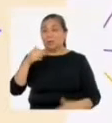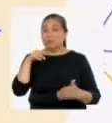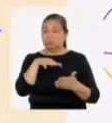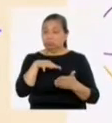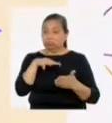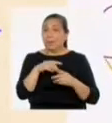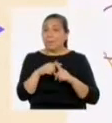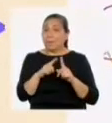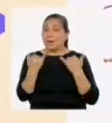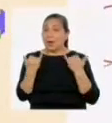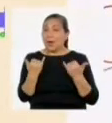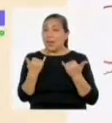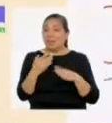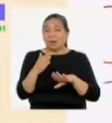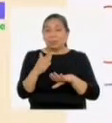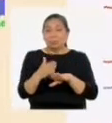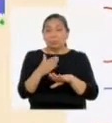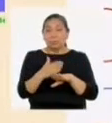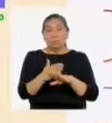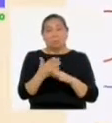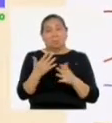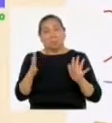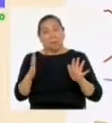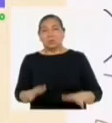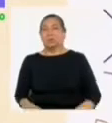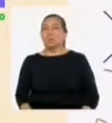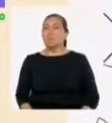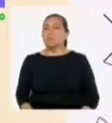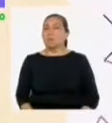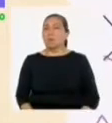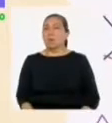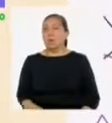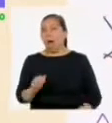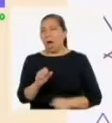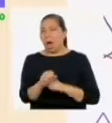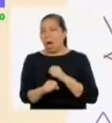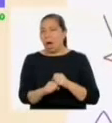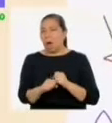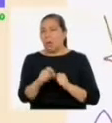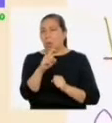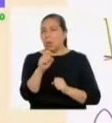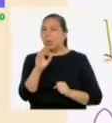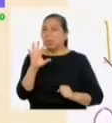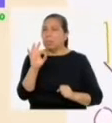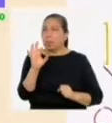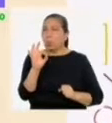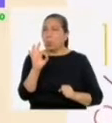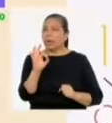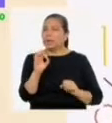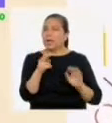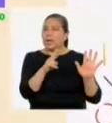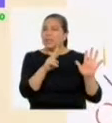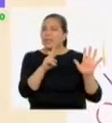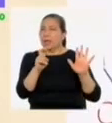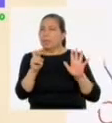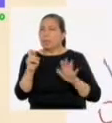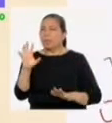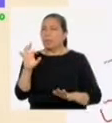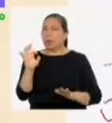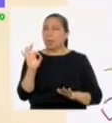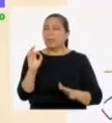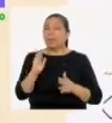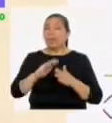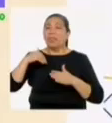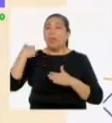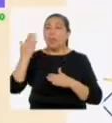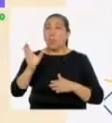estamos estudiando. Esta se desarrolló aproximadamente entre los años 150 y